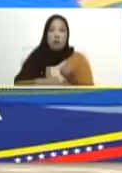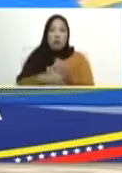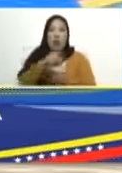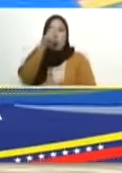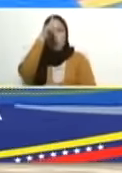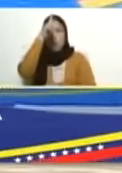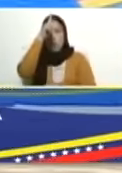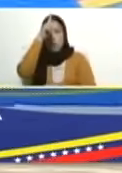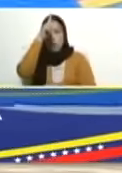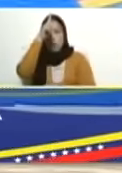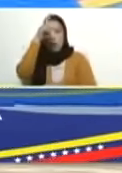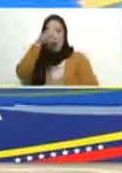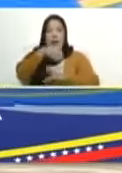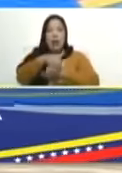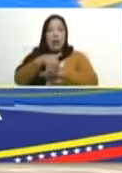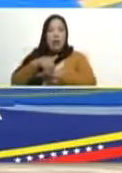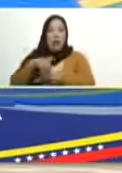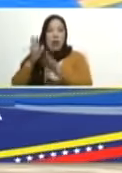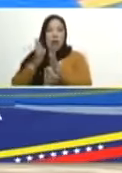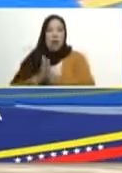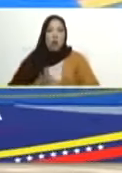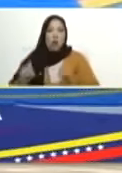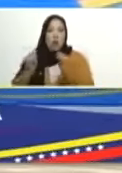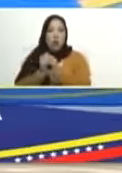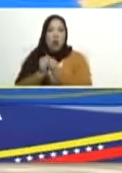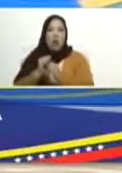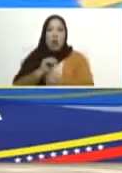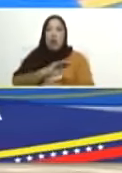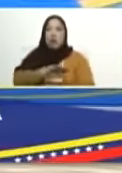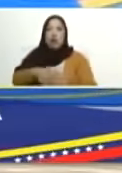de la Gran Bretaña y de toda Europa.